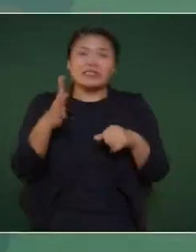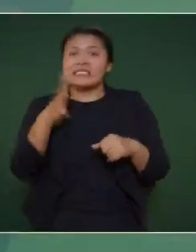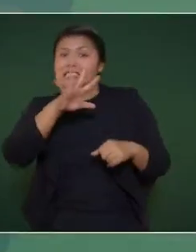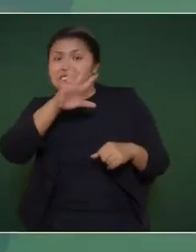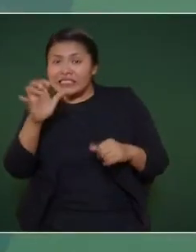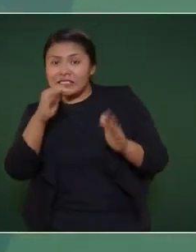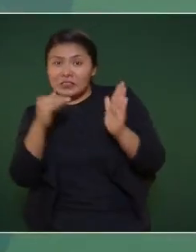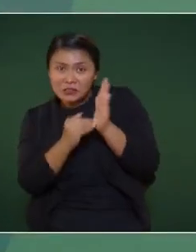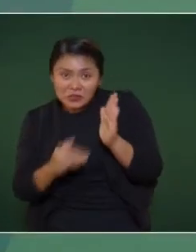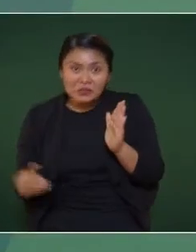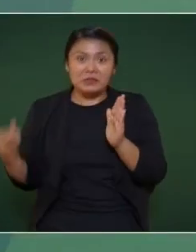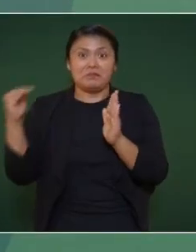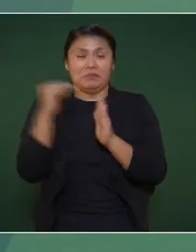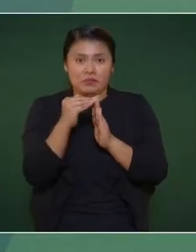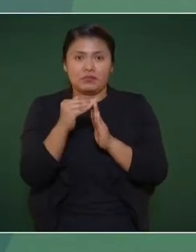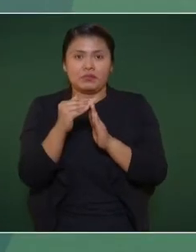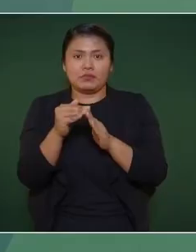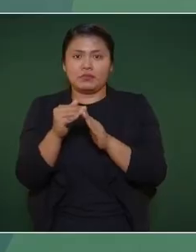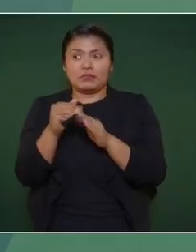adicionales,